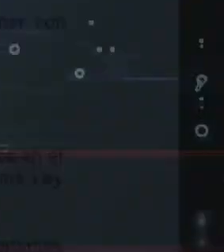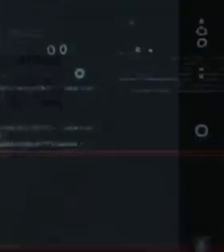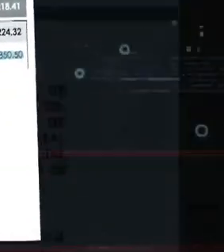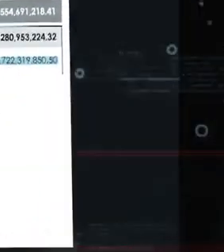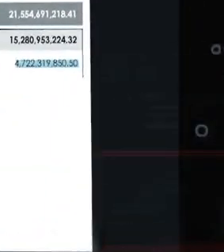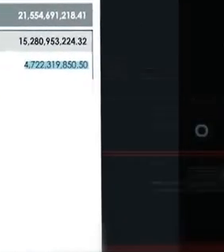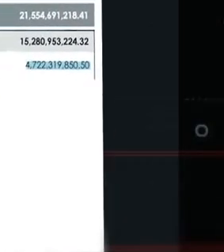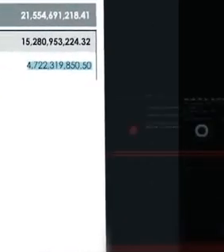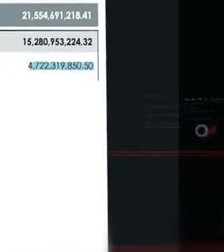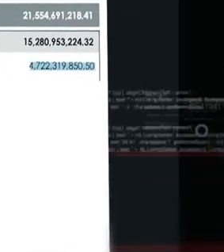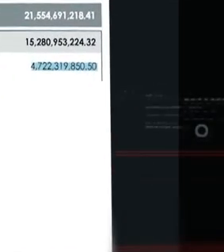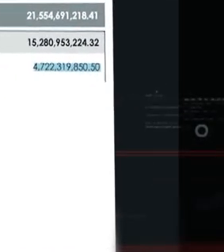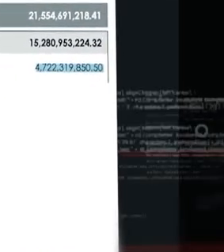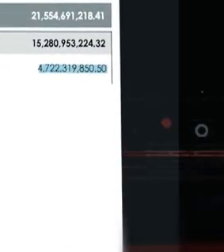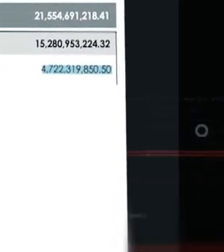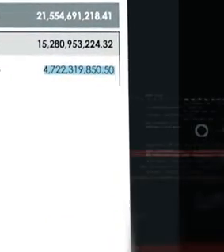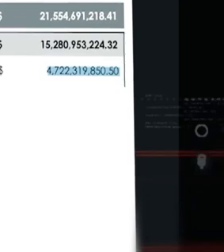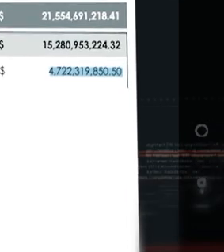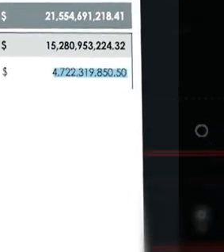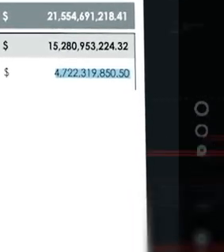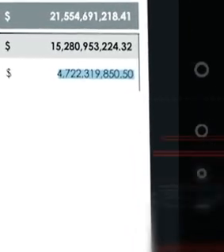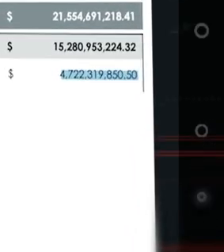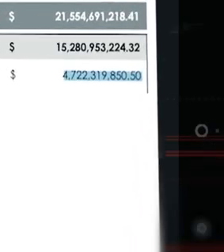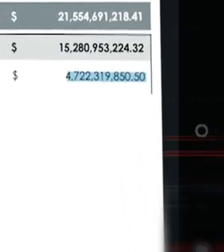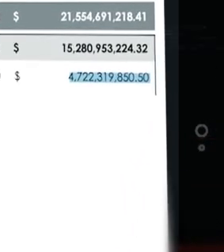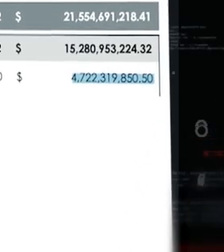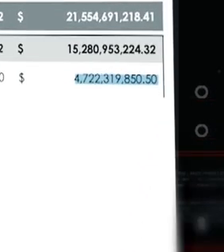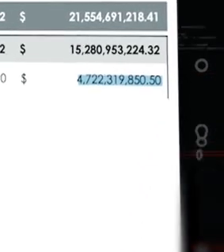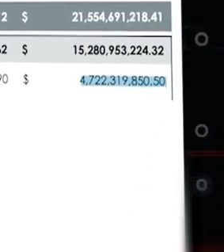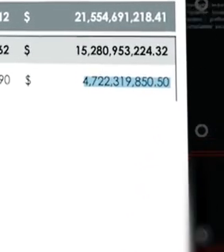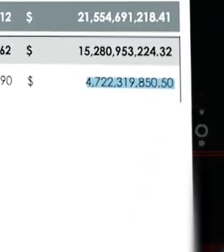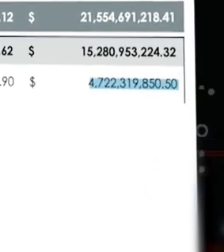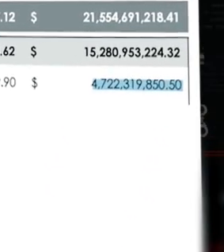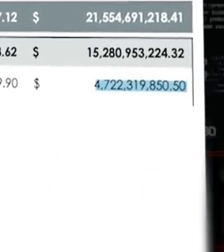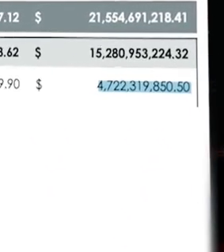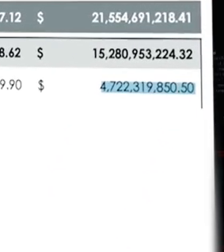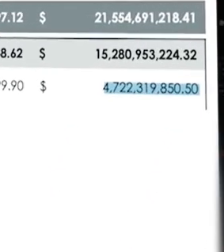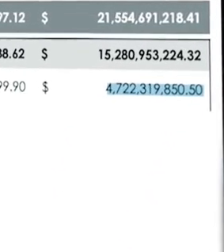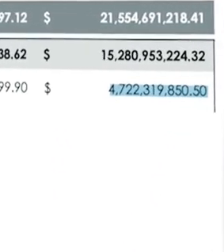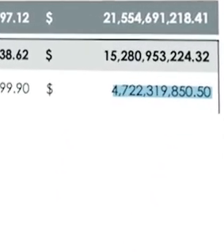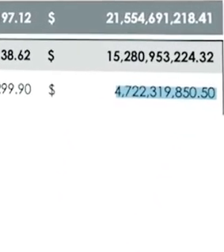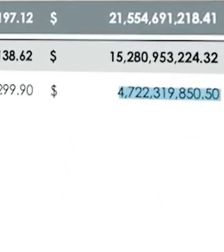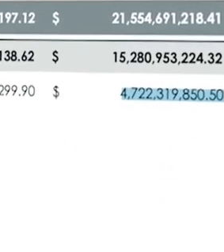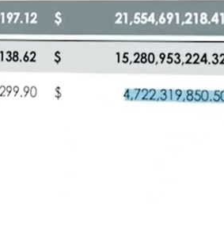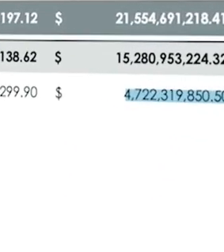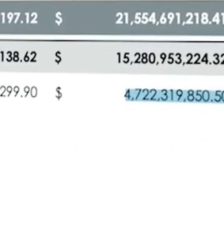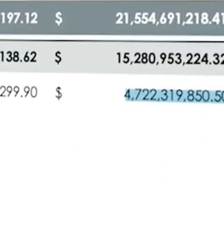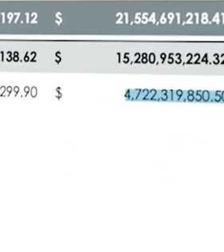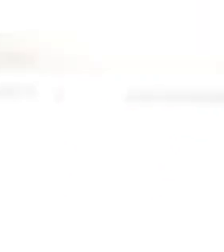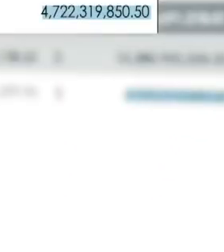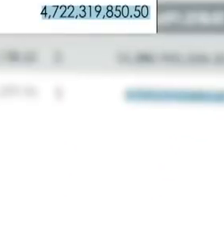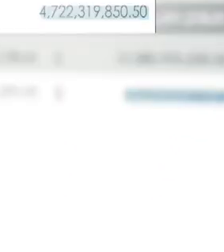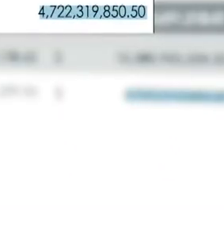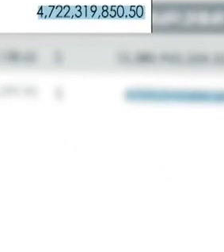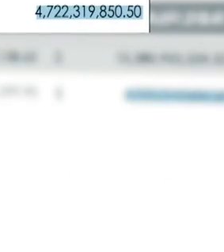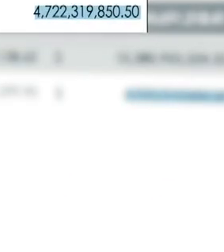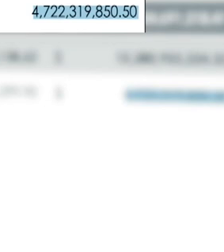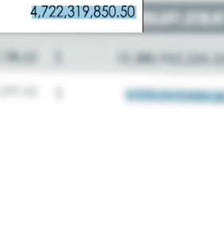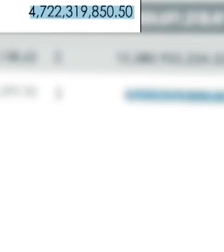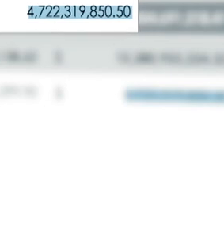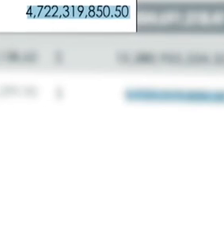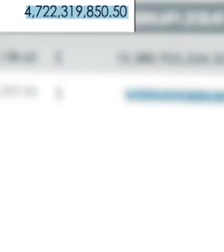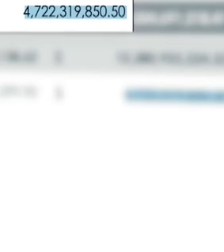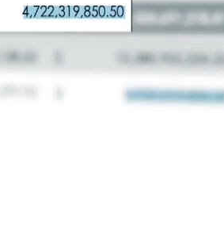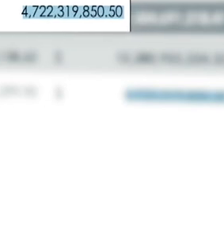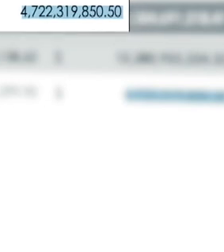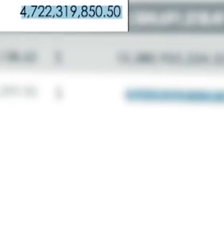recursos de los propios fideicomisos. Por ejemplo, el fideicomiso 80692, pensiones complementarias a